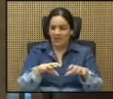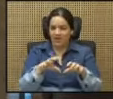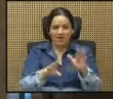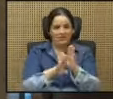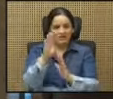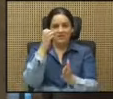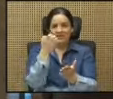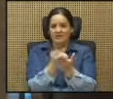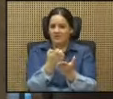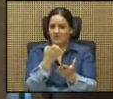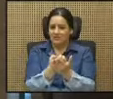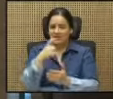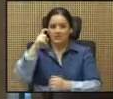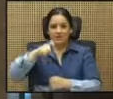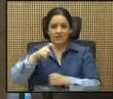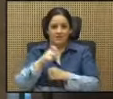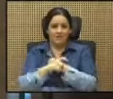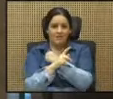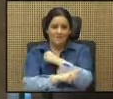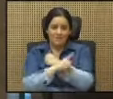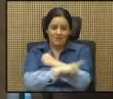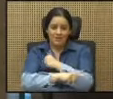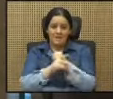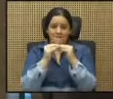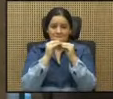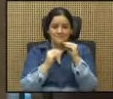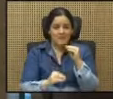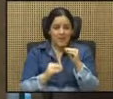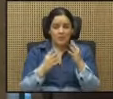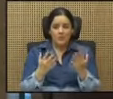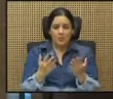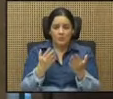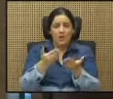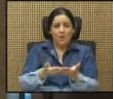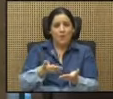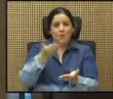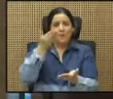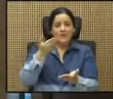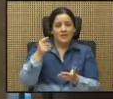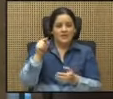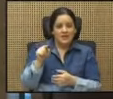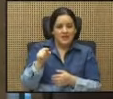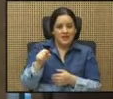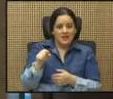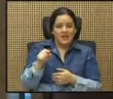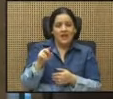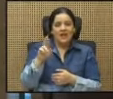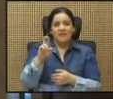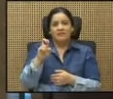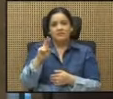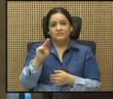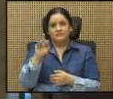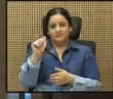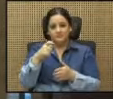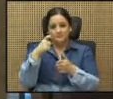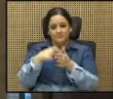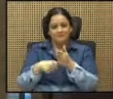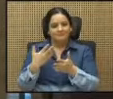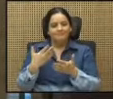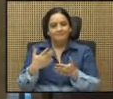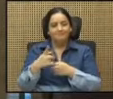que requiere el país, mucho menos aumentar el de la renta, que es castigar